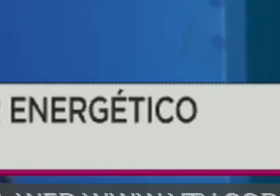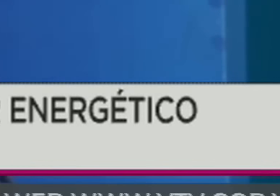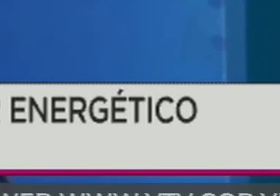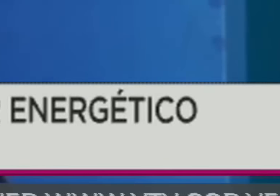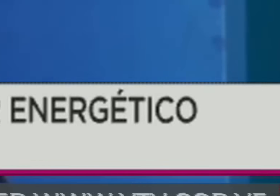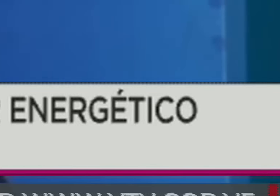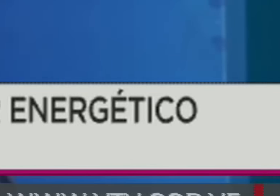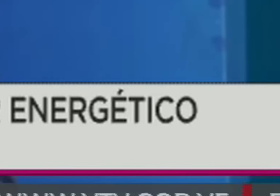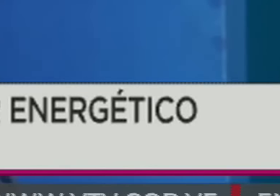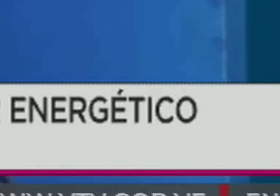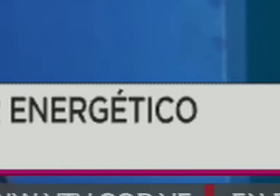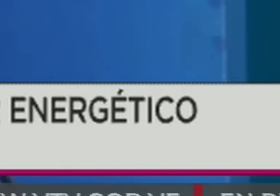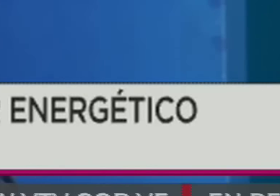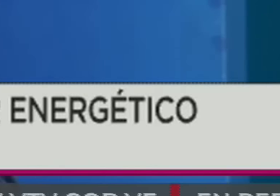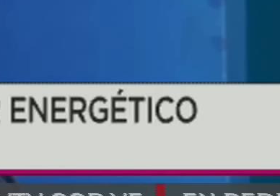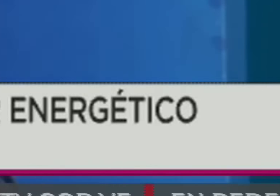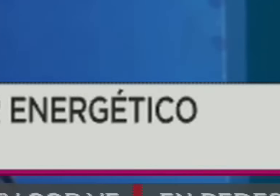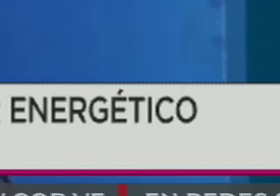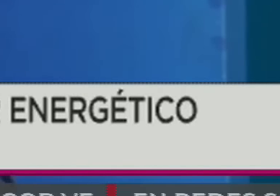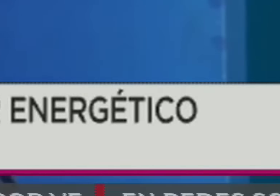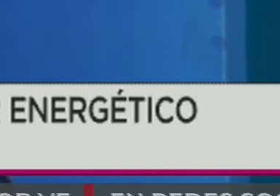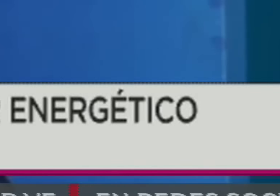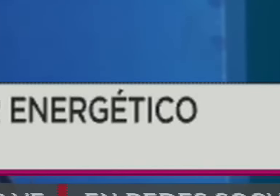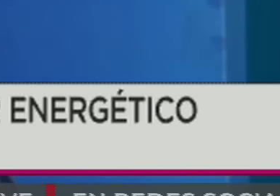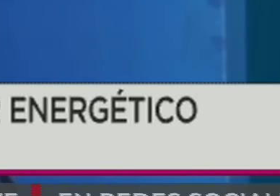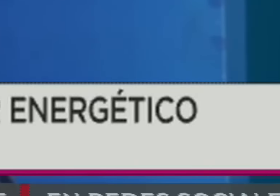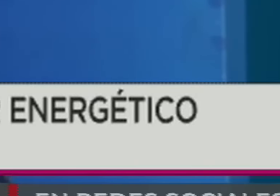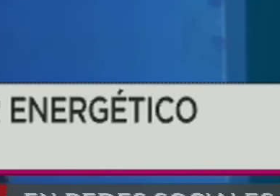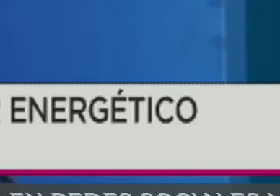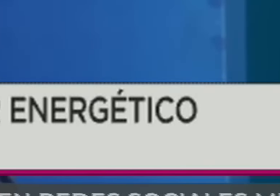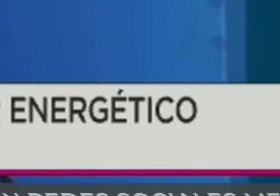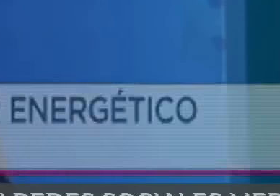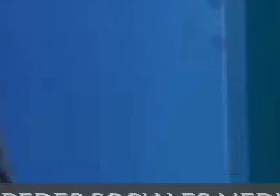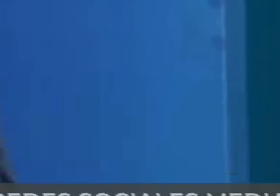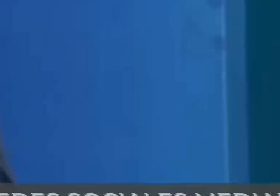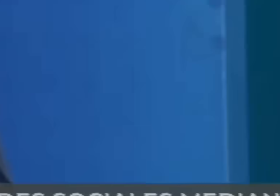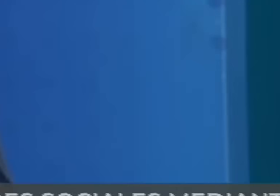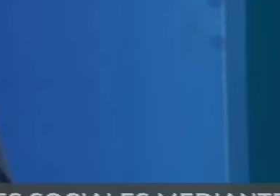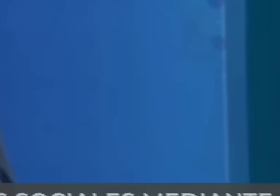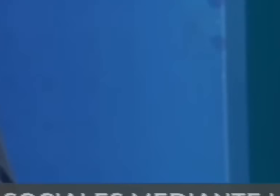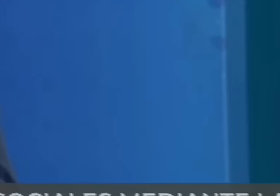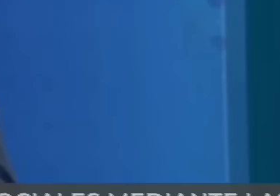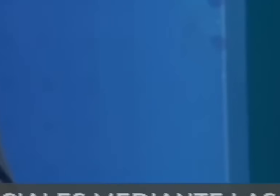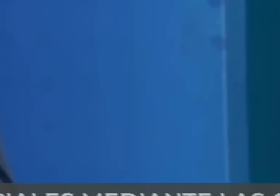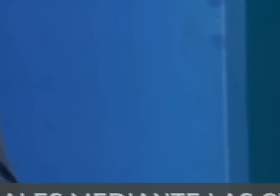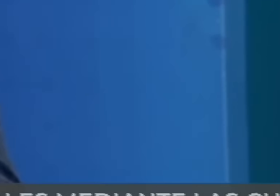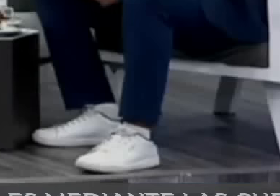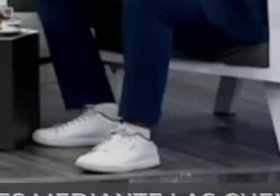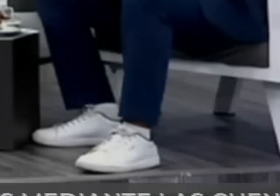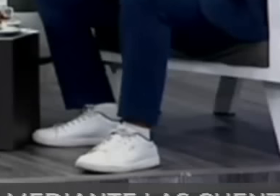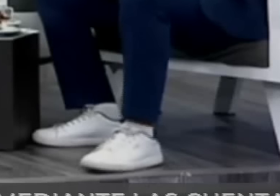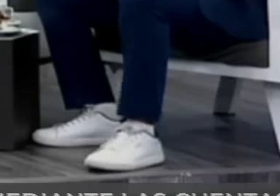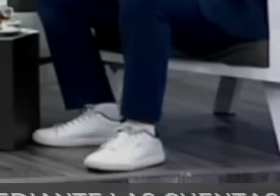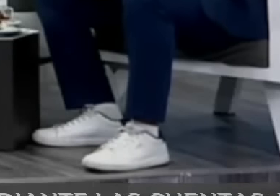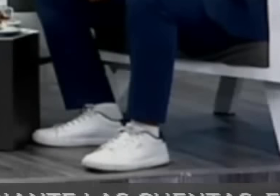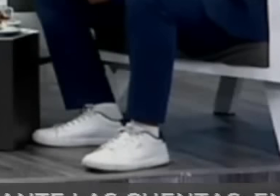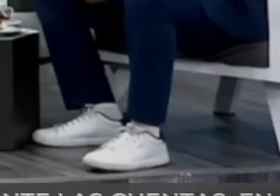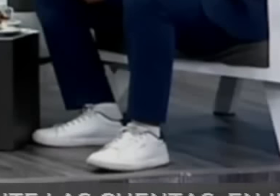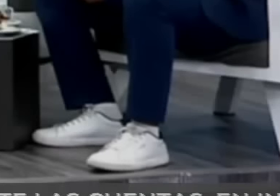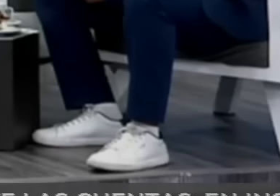en general de los hidrocarburos venezolanos. Hoy estamos mejor preparados, estamos mejor valorados y listos para